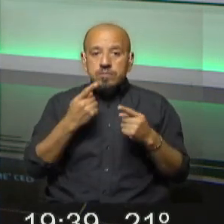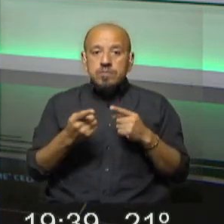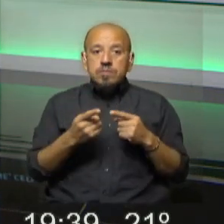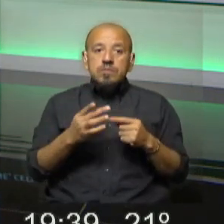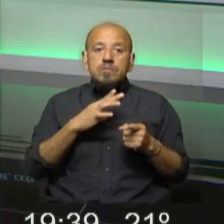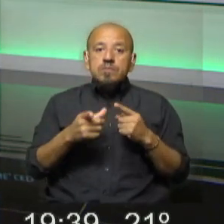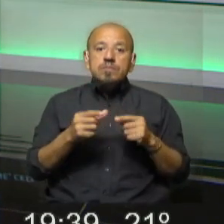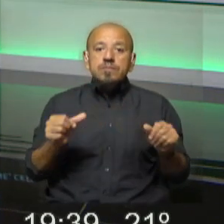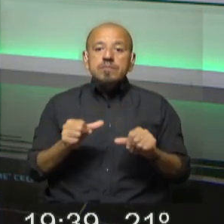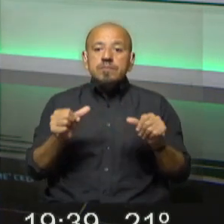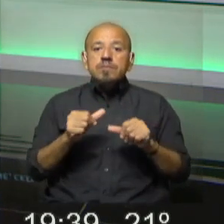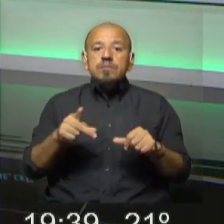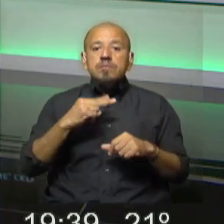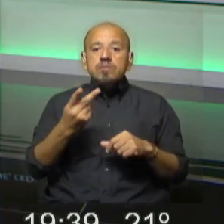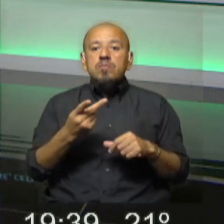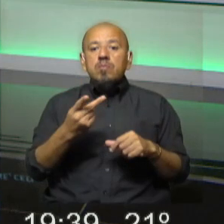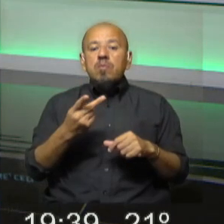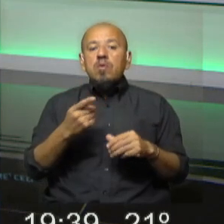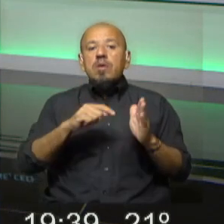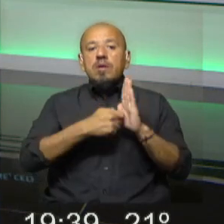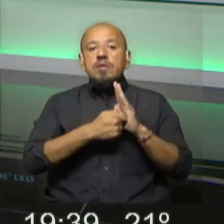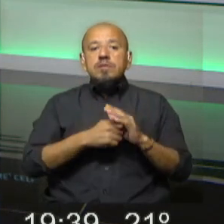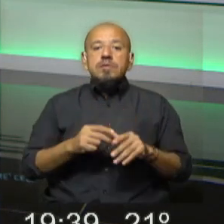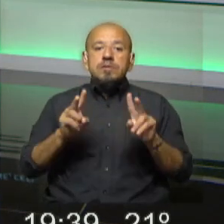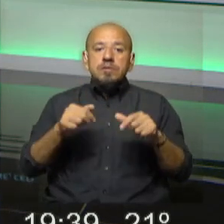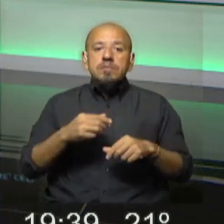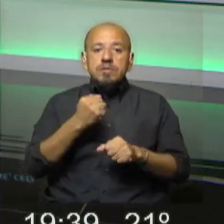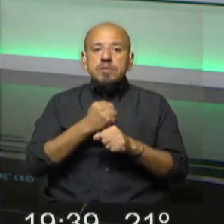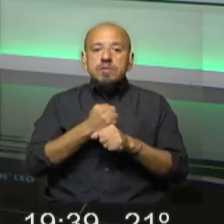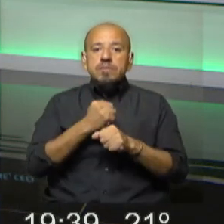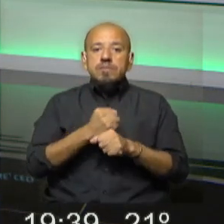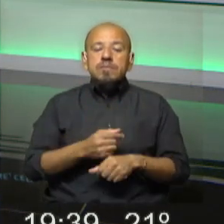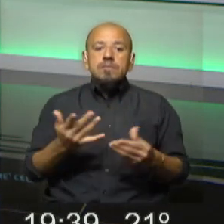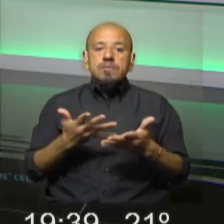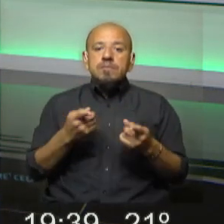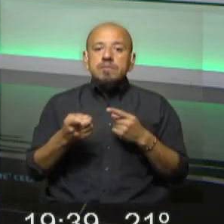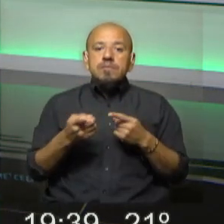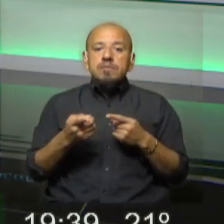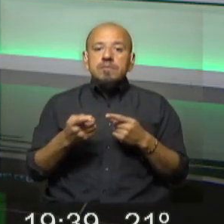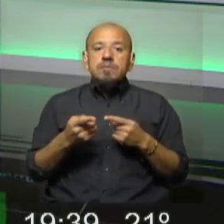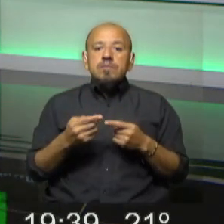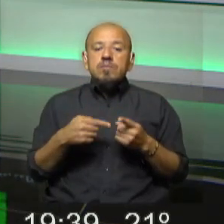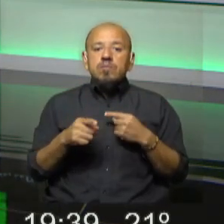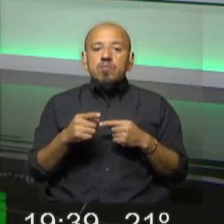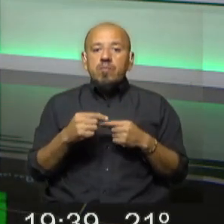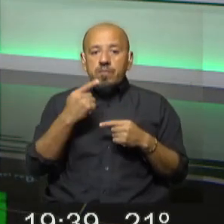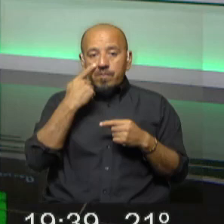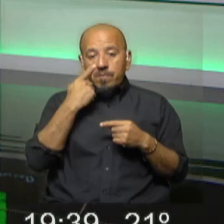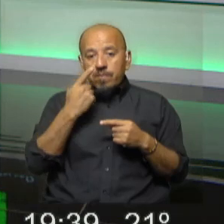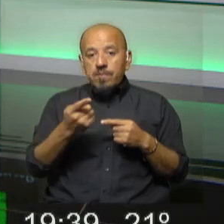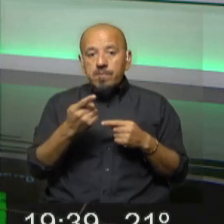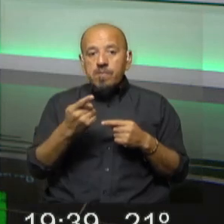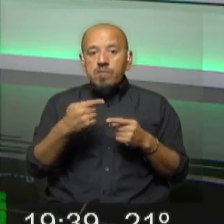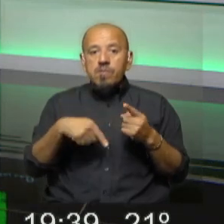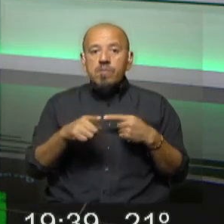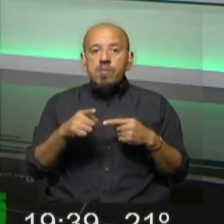Cuando hacemos un doble clic sobre los problemas o las restricciones vinculadas al empleo. Si ahora vamos una placa más, vamos a ver la tasa